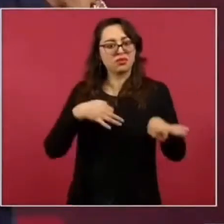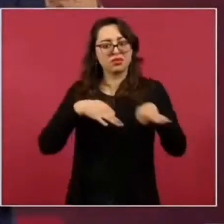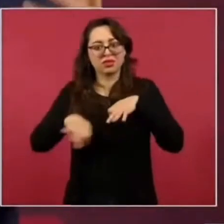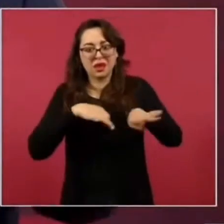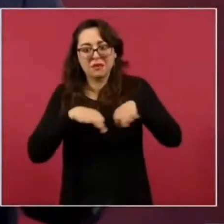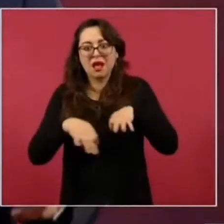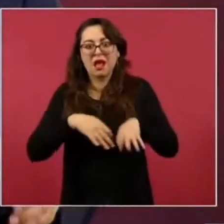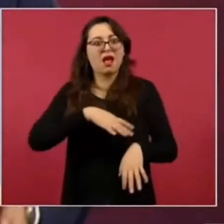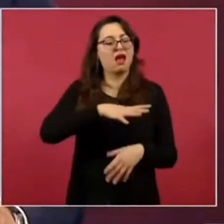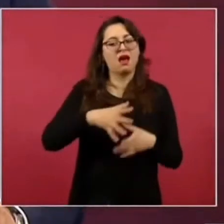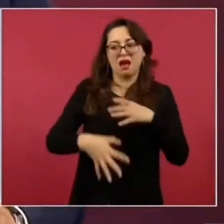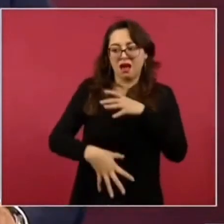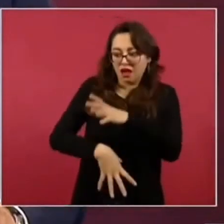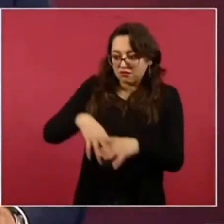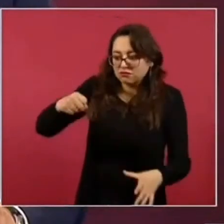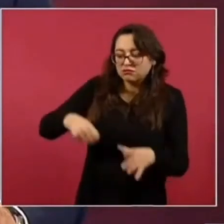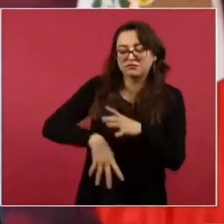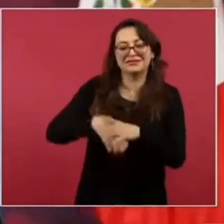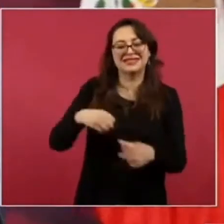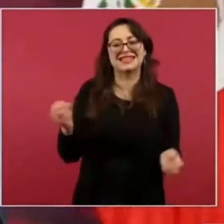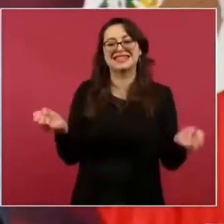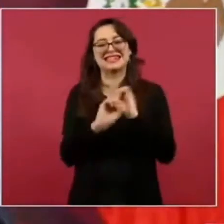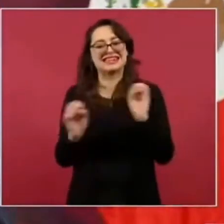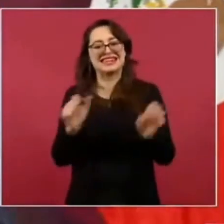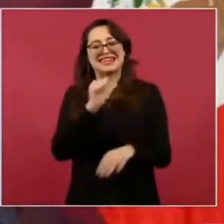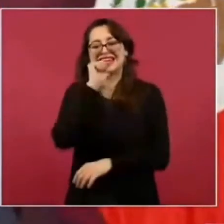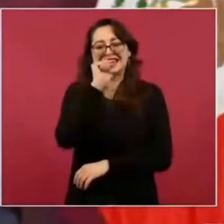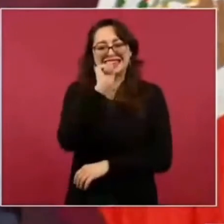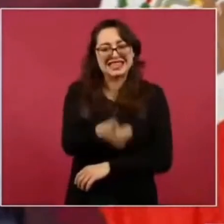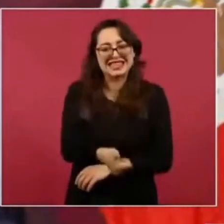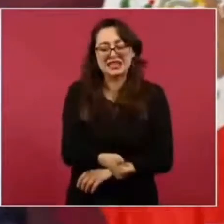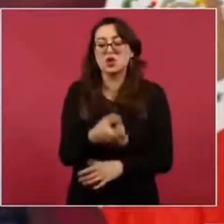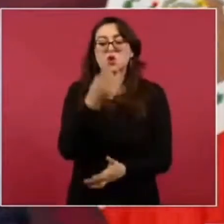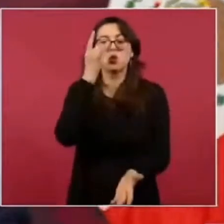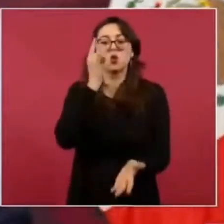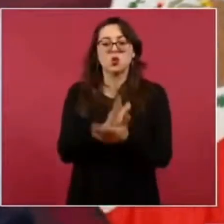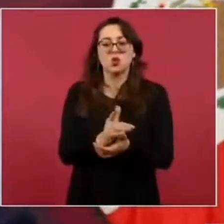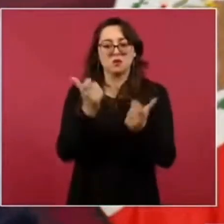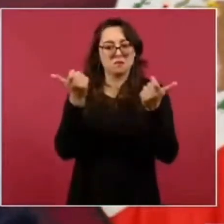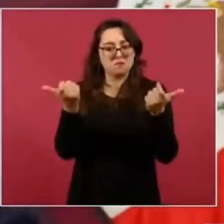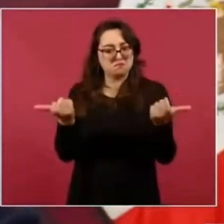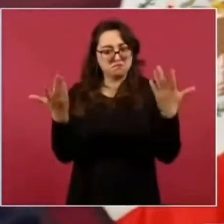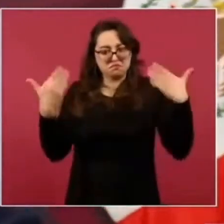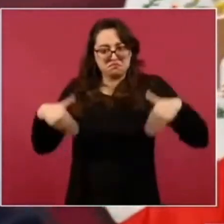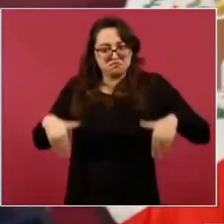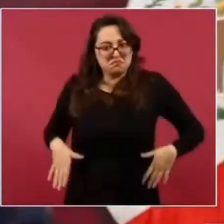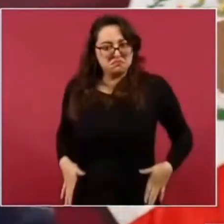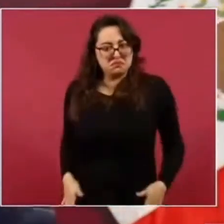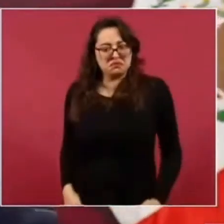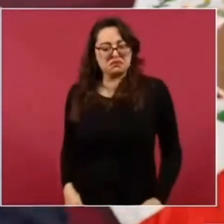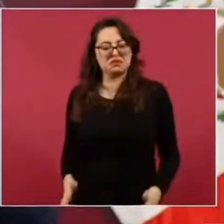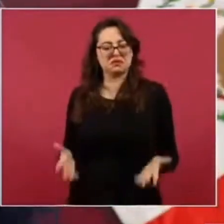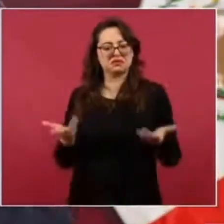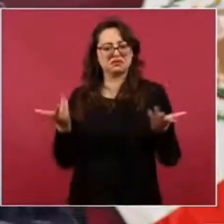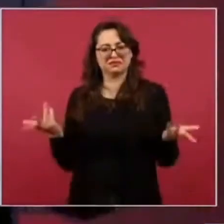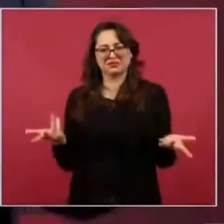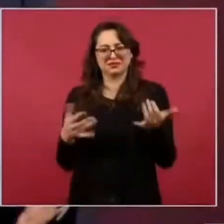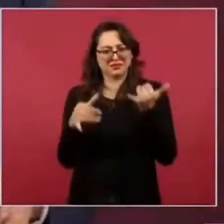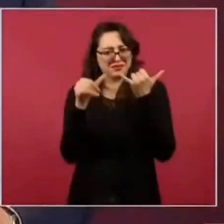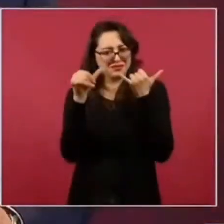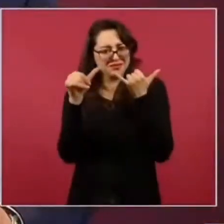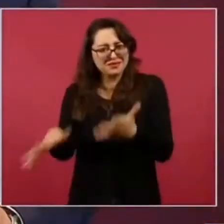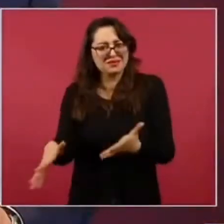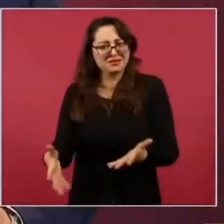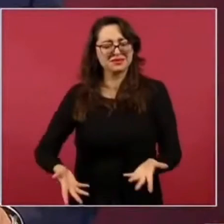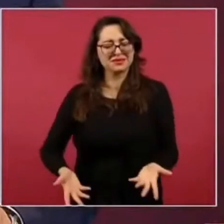sin que se produjera gas, sin que se extrajera gas. O sea, un fraude